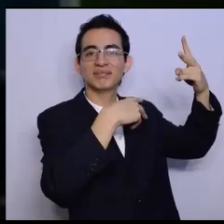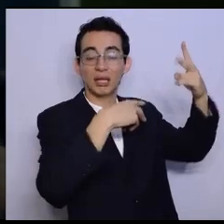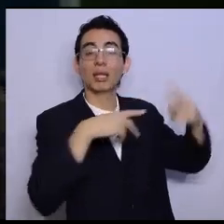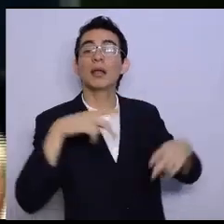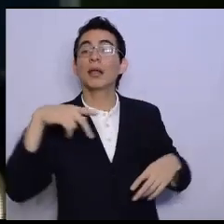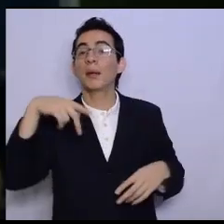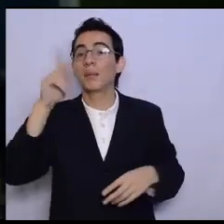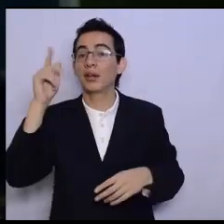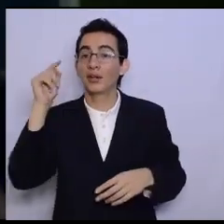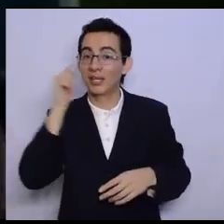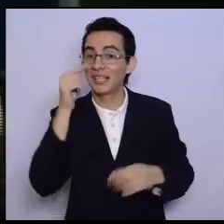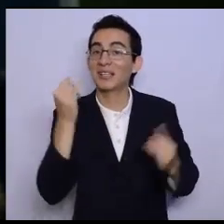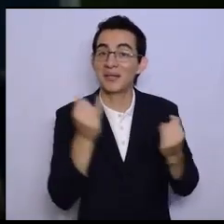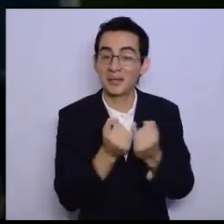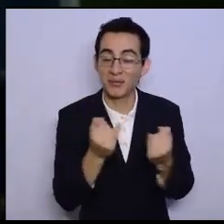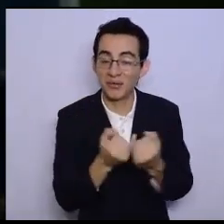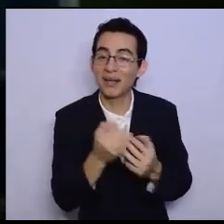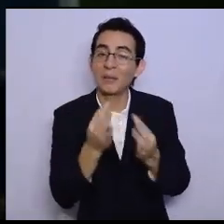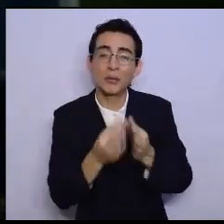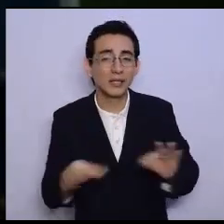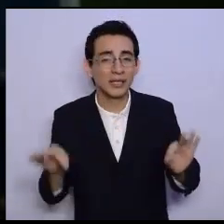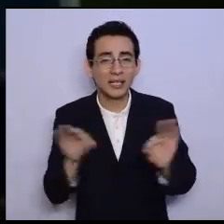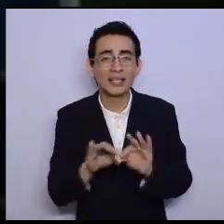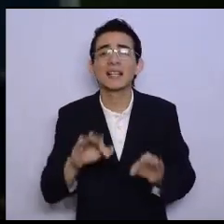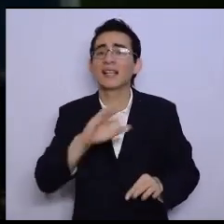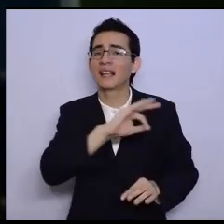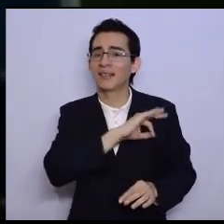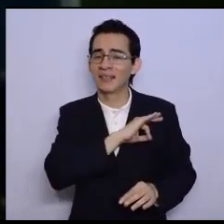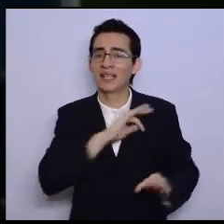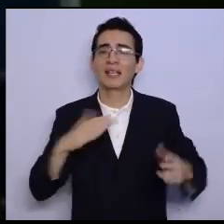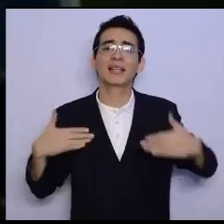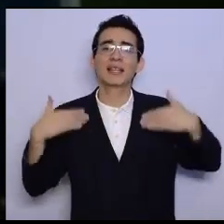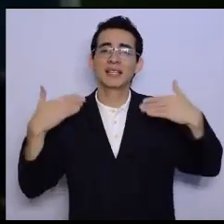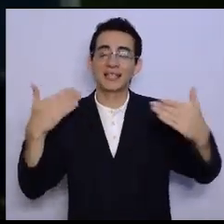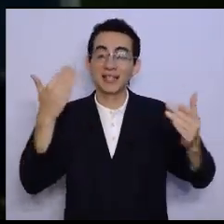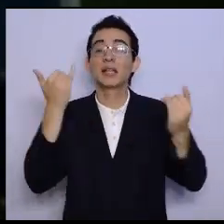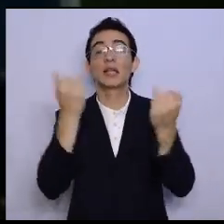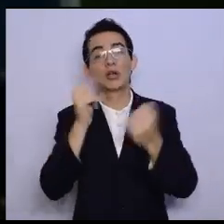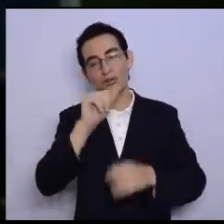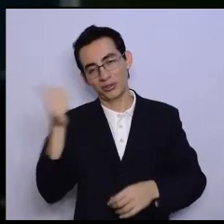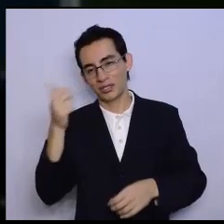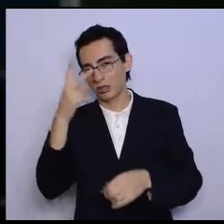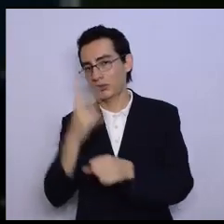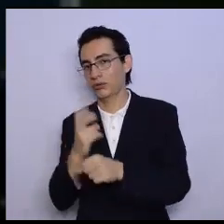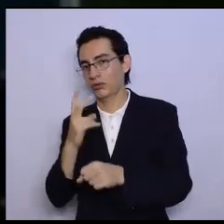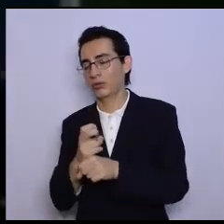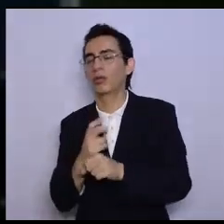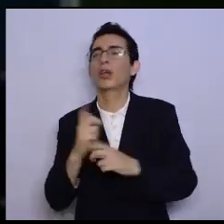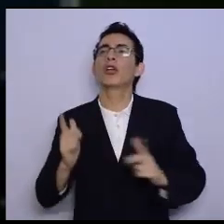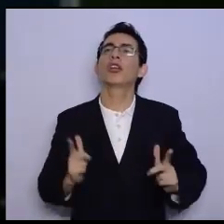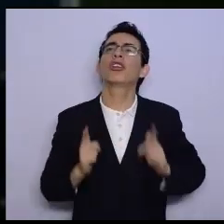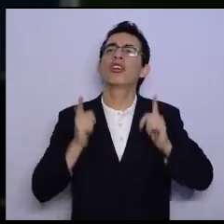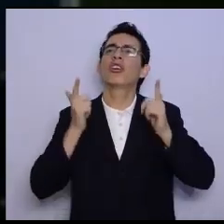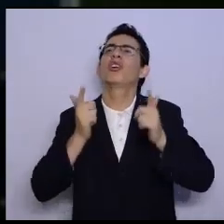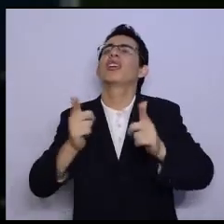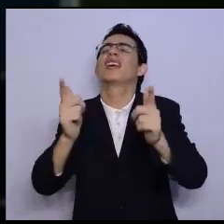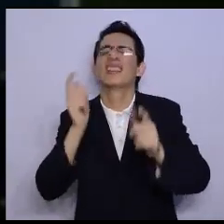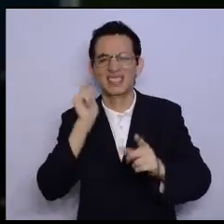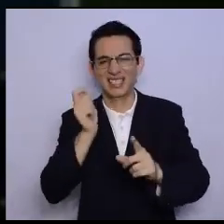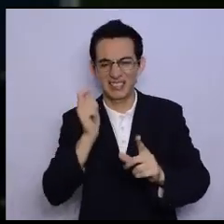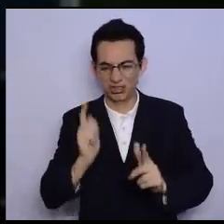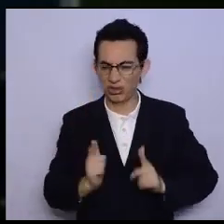fuego, sea hallada tu fe en alabanza, número uno. Número dos, en gloria. Aquí gloria significa en buena estima, en buena